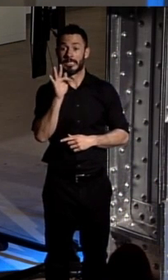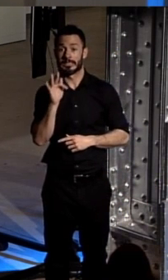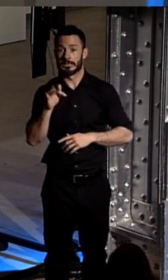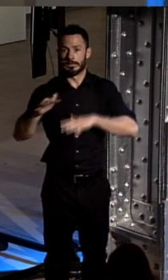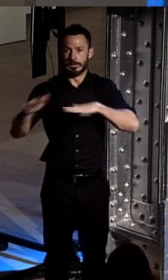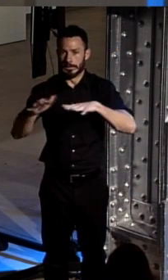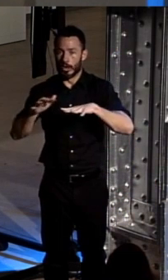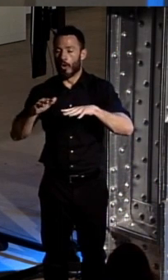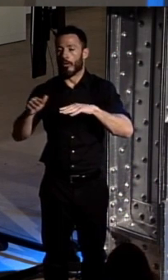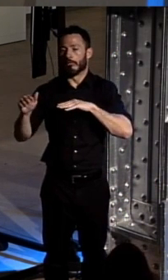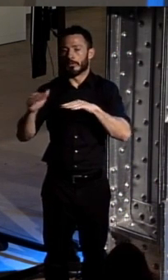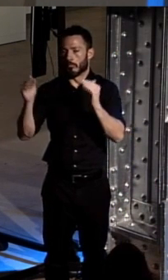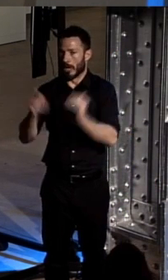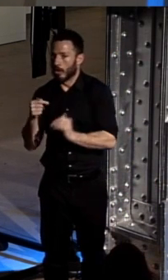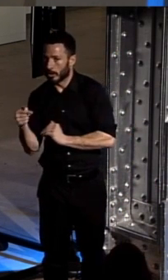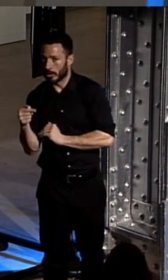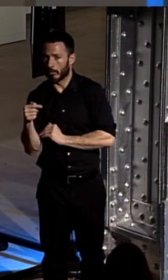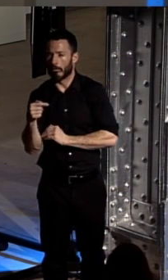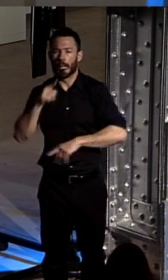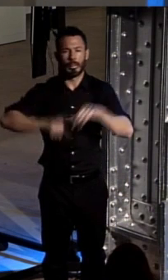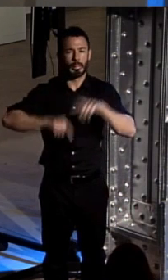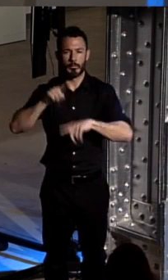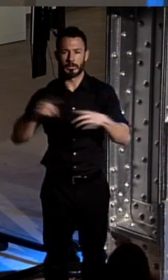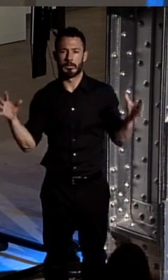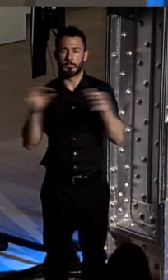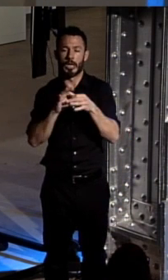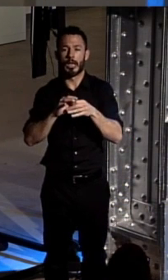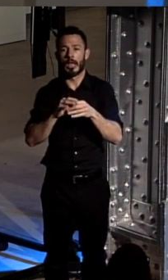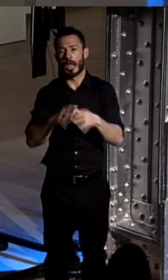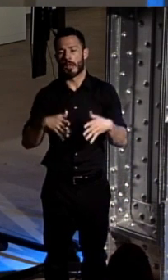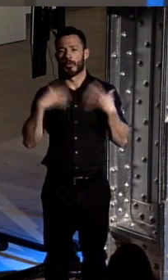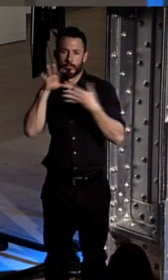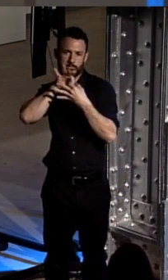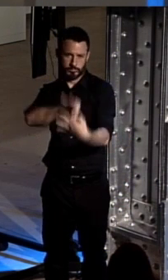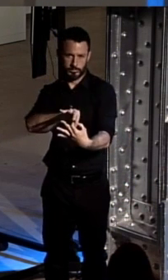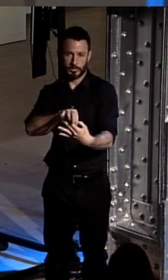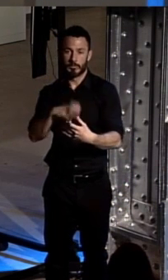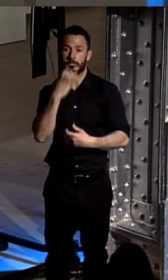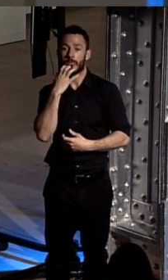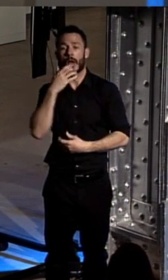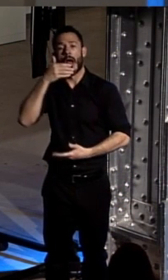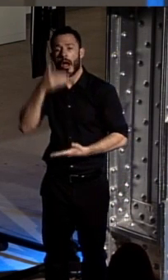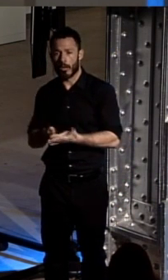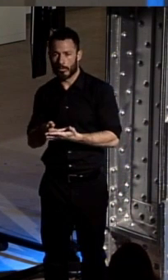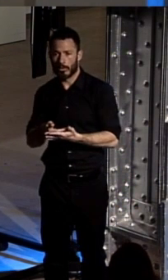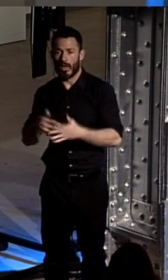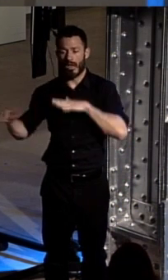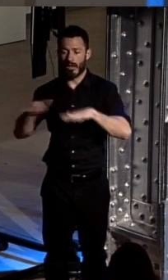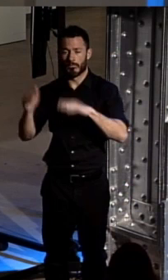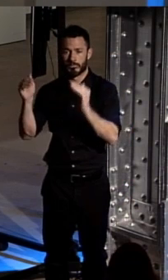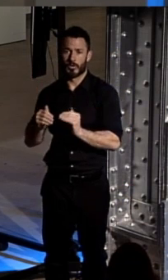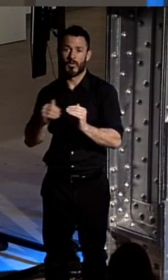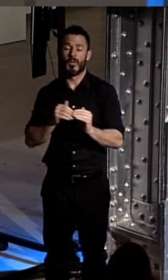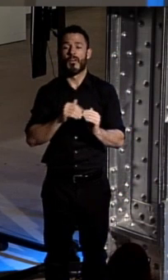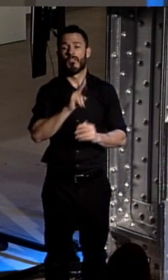baja activación o negativo, se colocan las diferentes emociones. Por ejemplo, si estás aburrido, tienes baja activación y una valencia